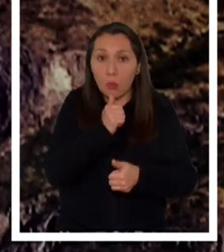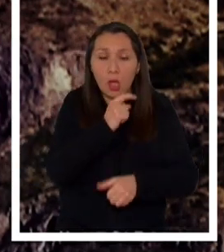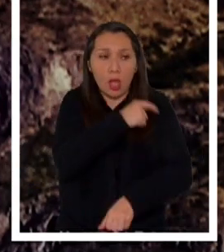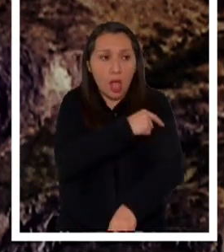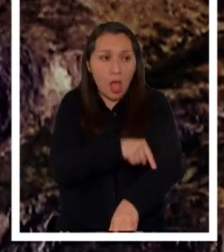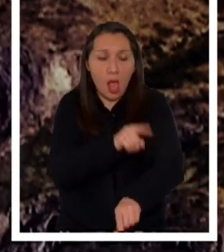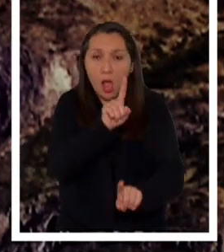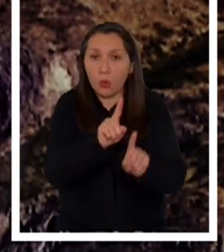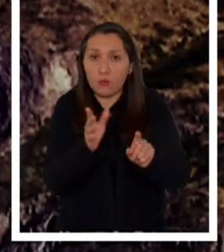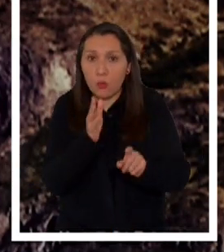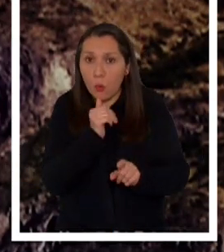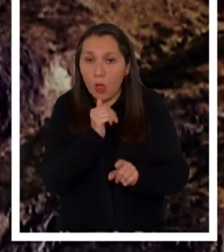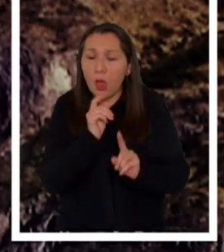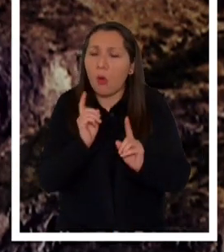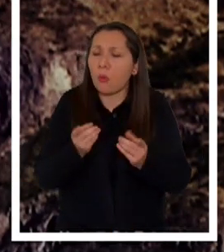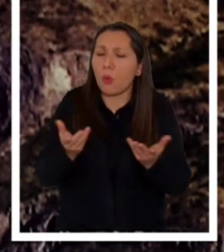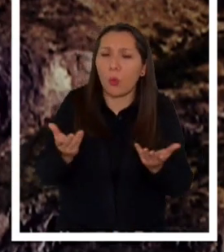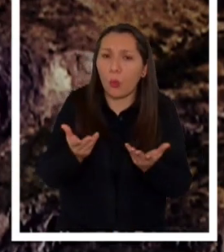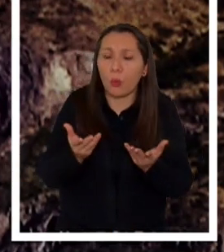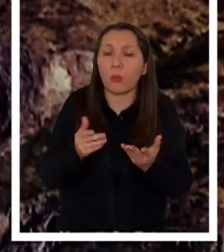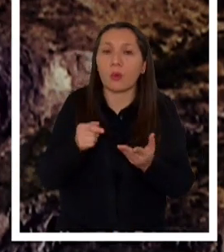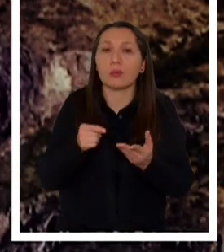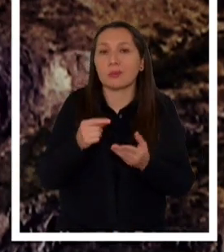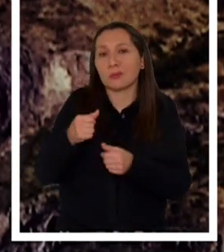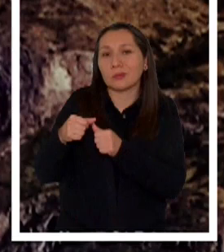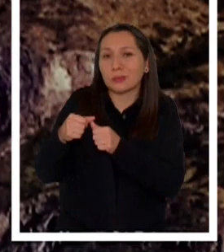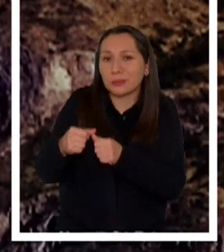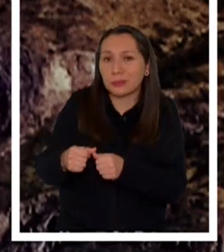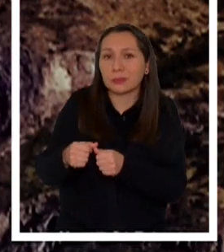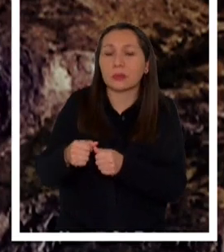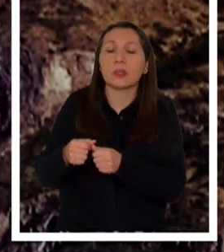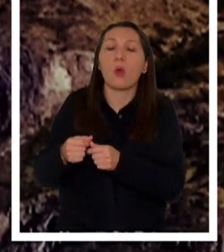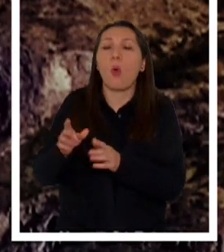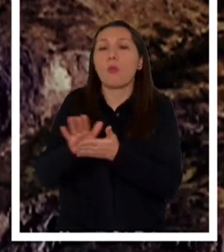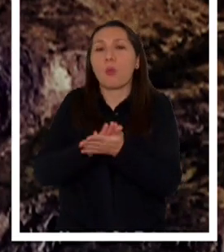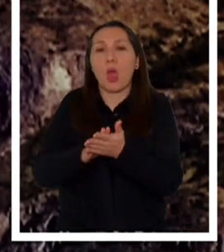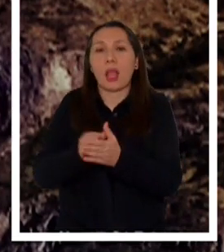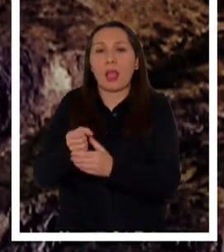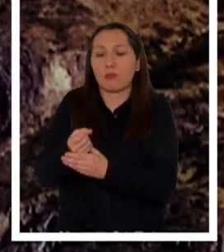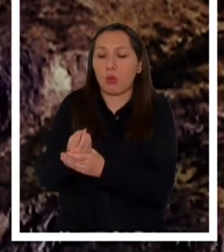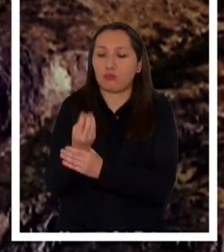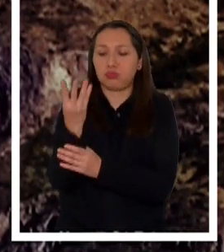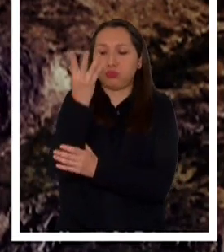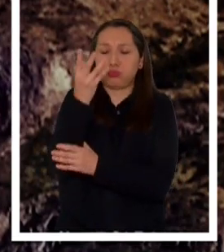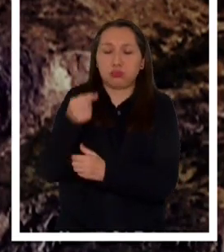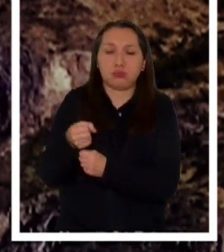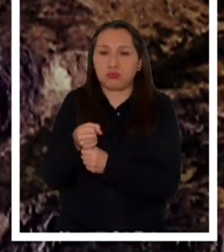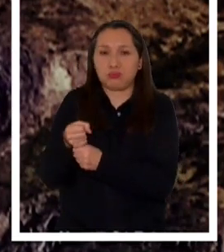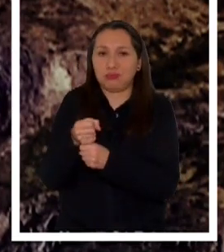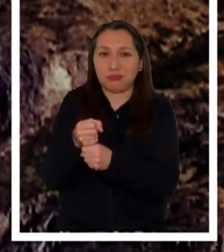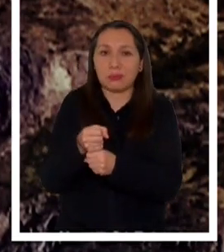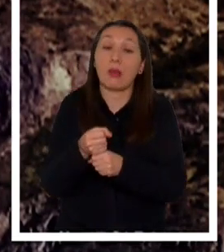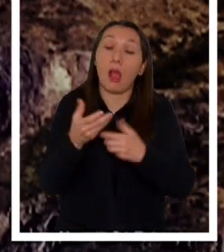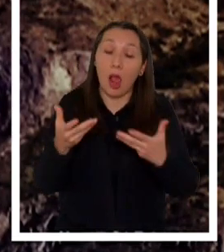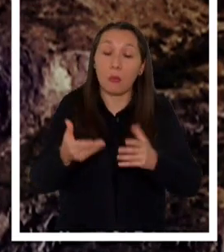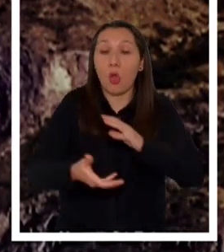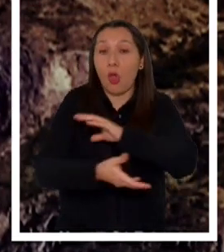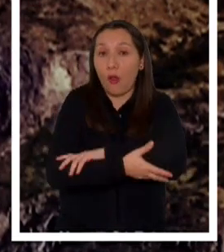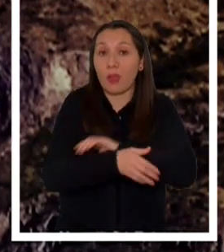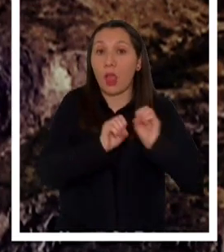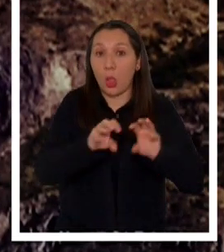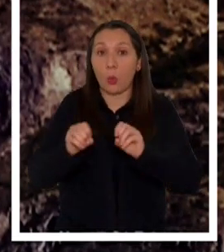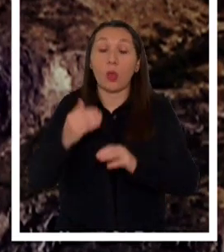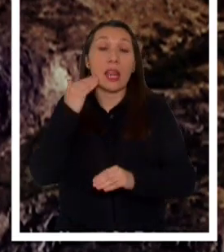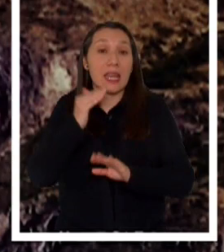donde el proceso de la trayectoria de las antorchas o de los convenios con educación para